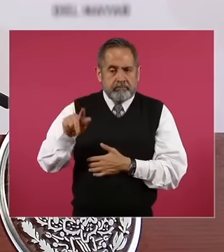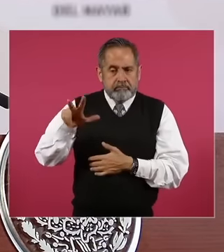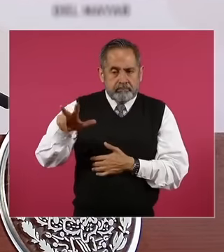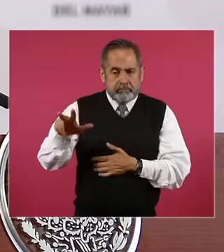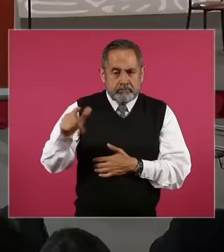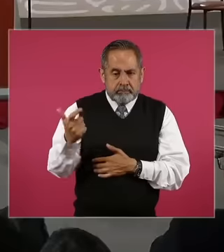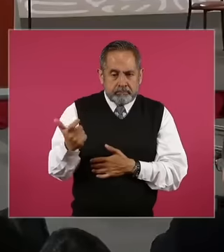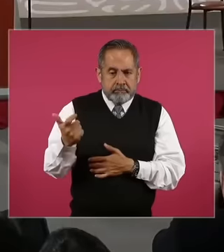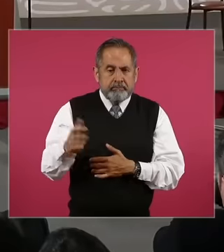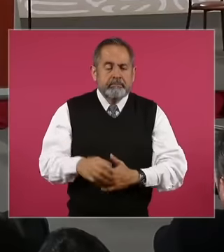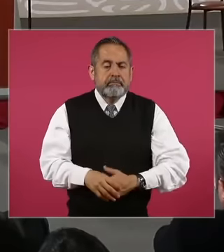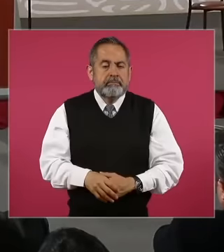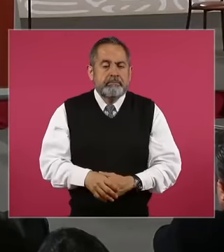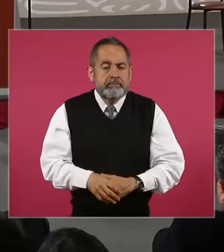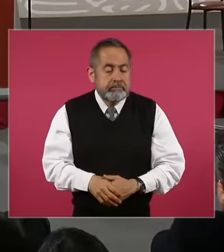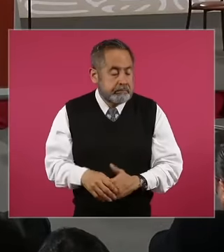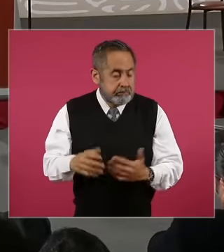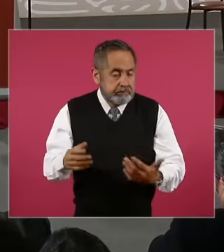55.974.478 pesos.